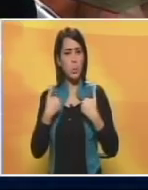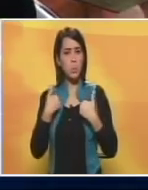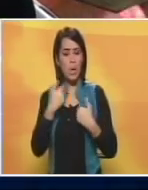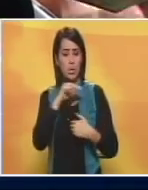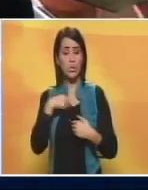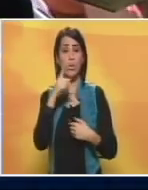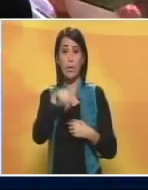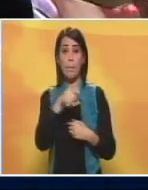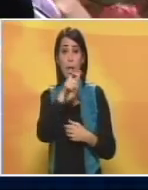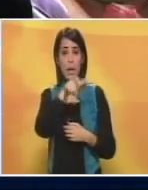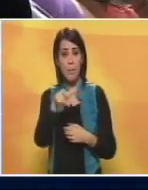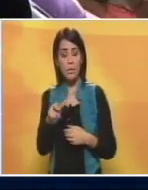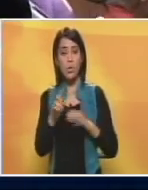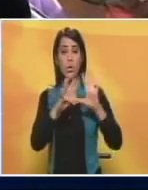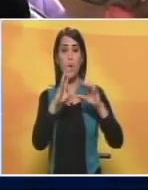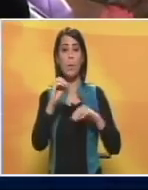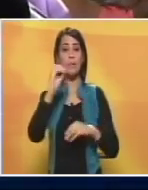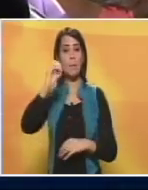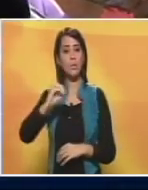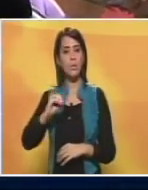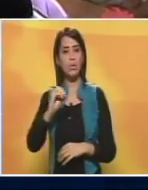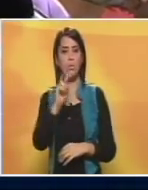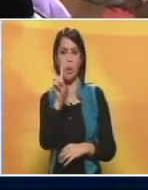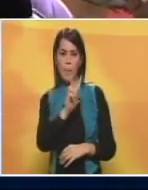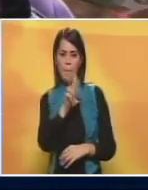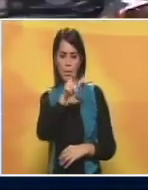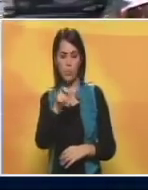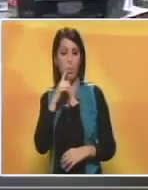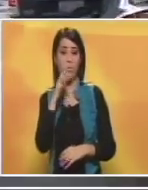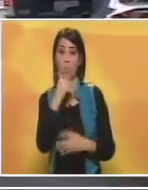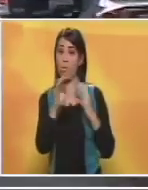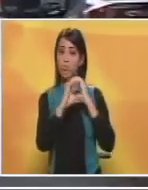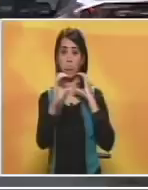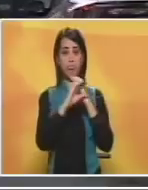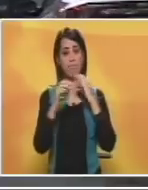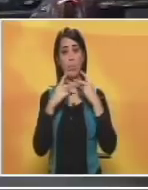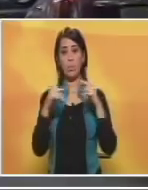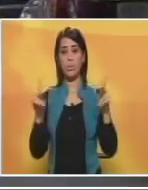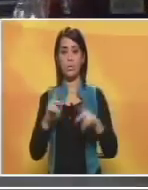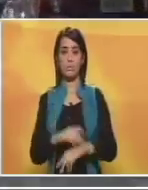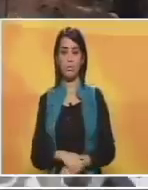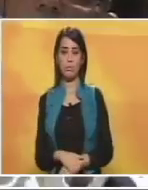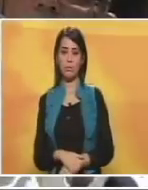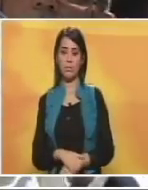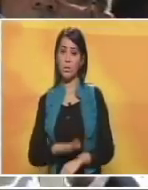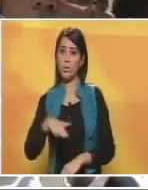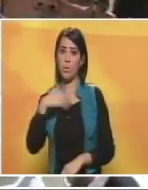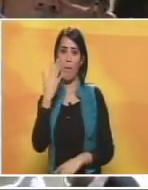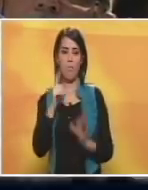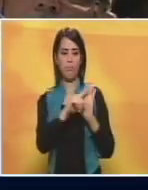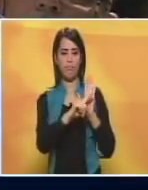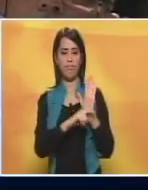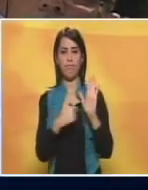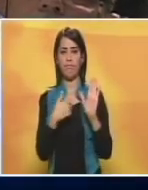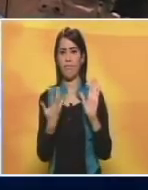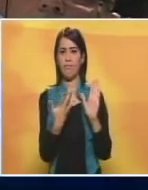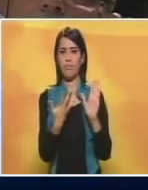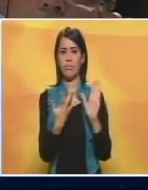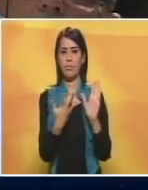al más necesitado, que es el más del 90% de todos los venezolanos que no tienen un transporte público. Yo no puedo tratar de implementar una medida que va en